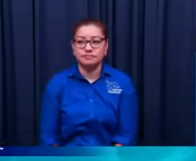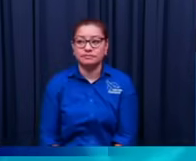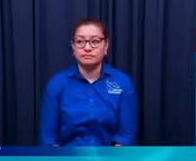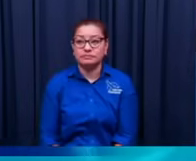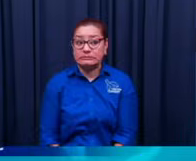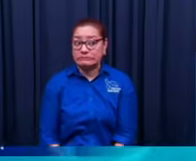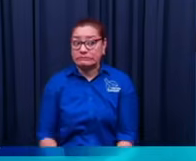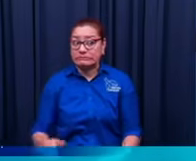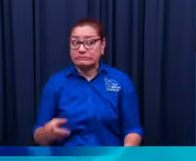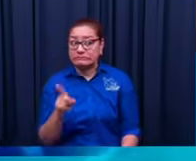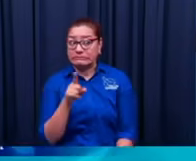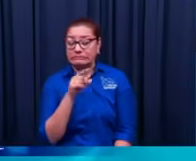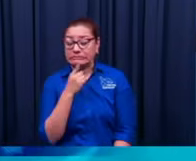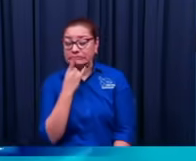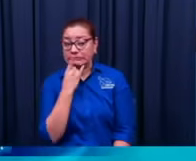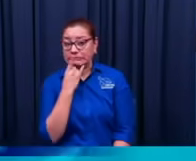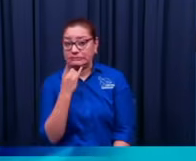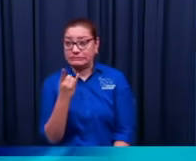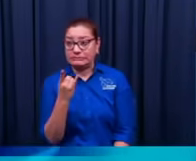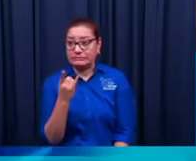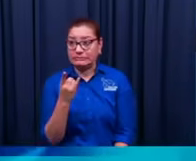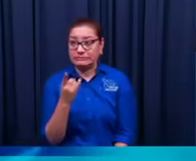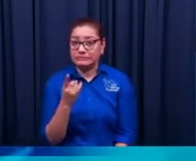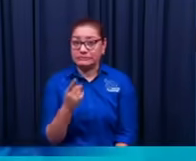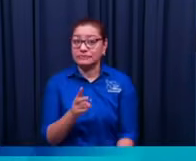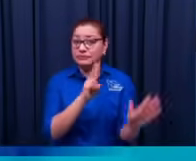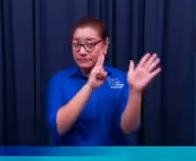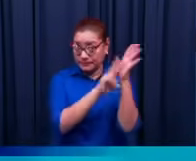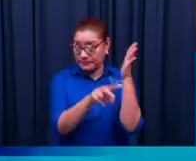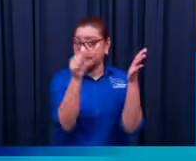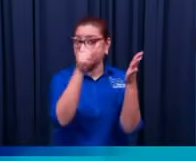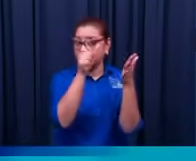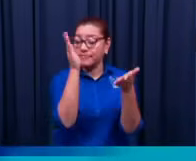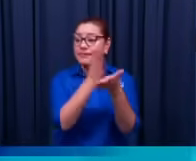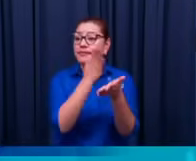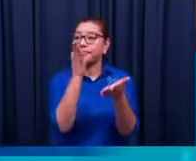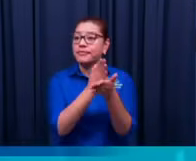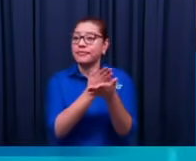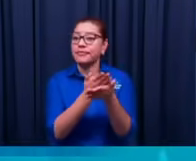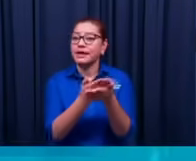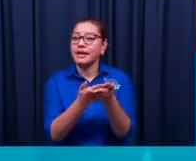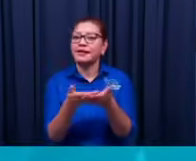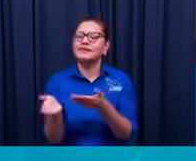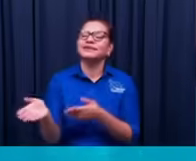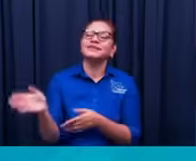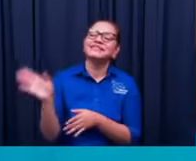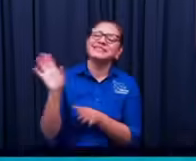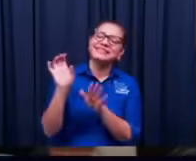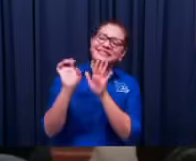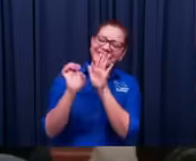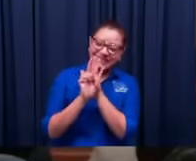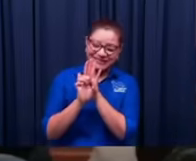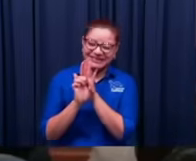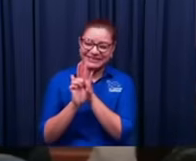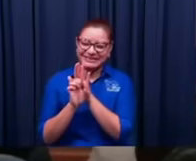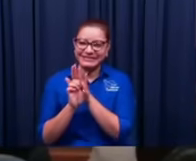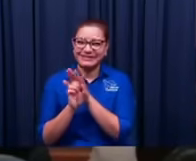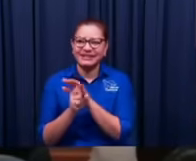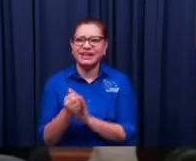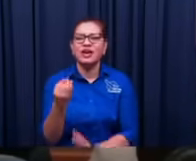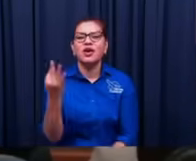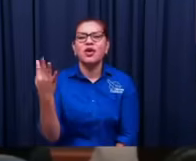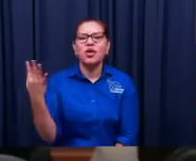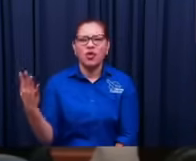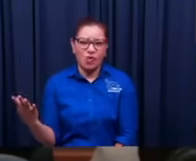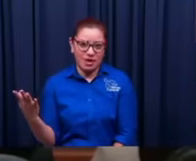¿No le gustó? Le voy a dar los textos. Va, a lo mejor los ejemplos. ¿Cuántos saben que